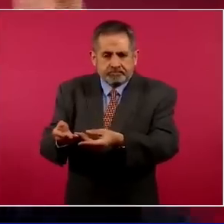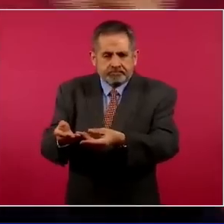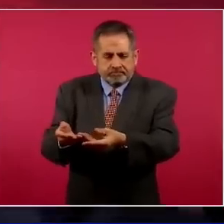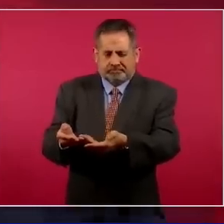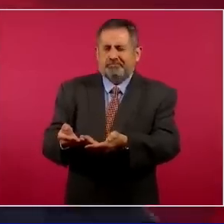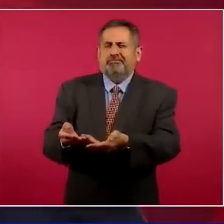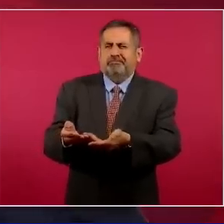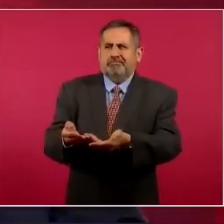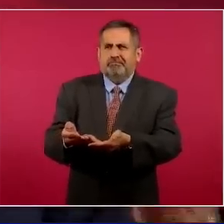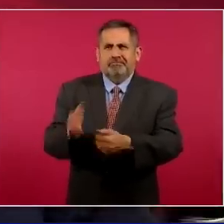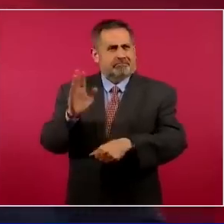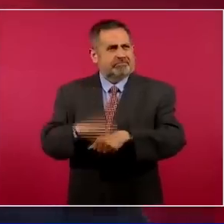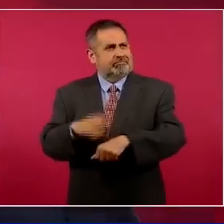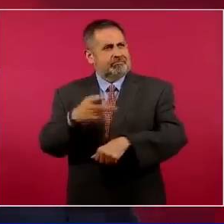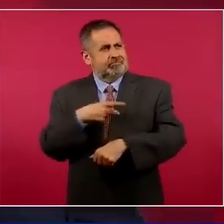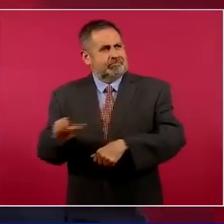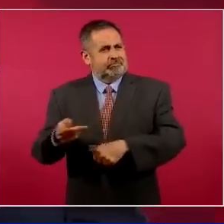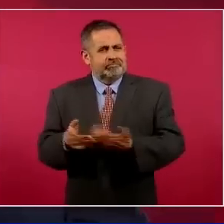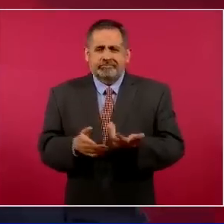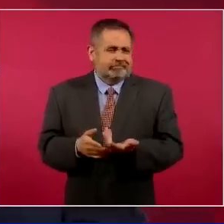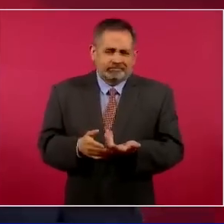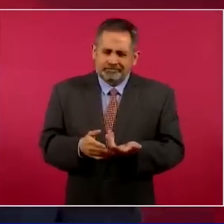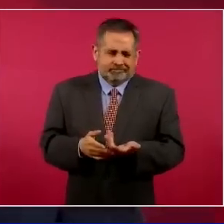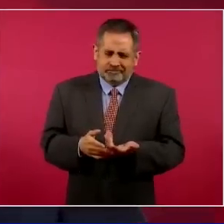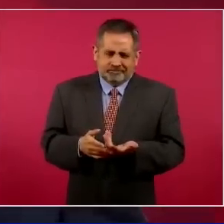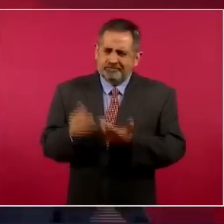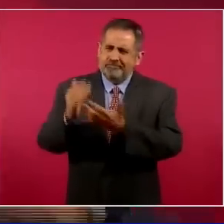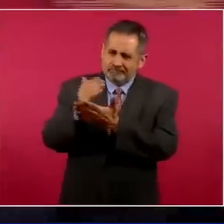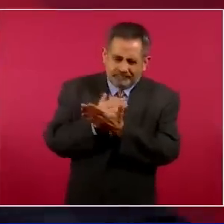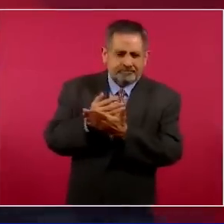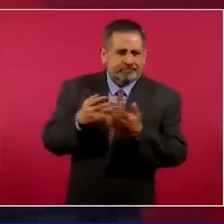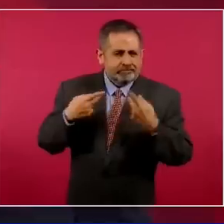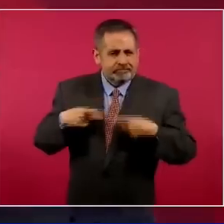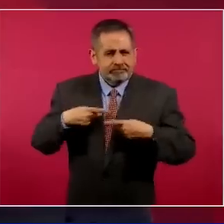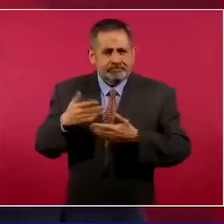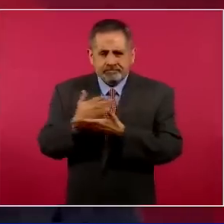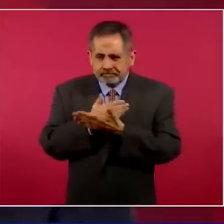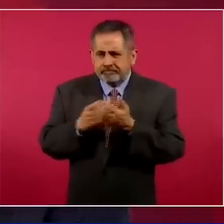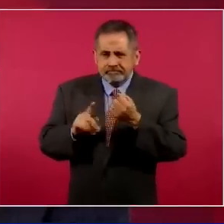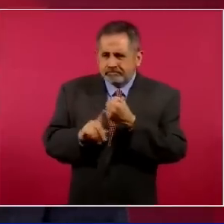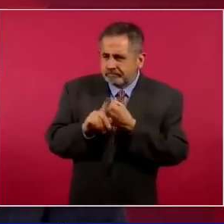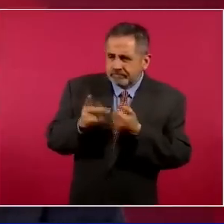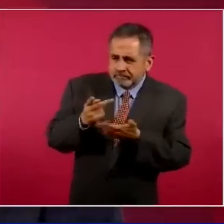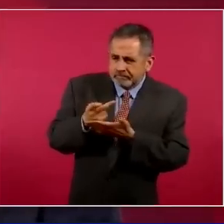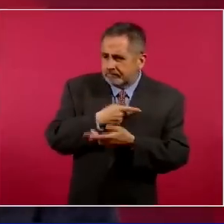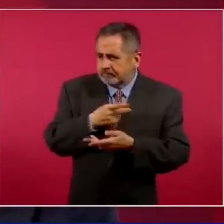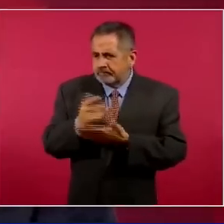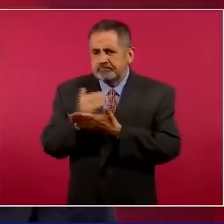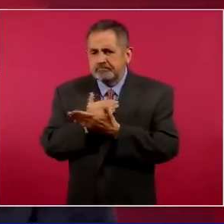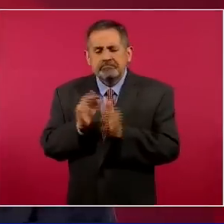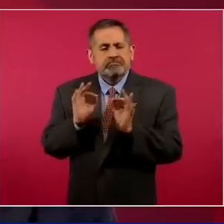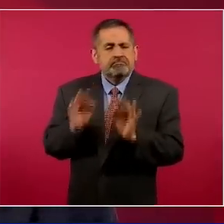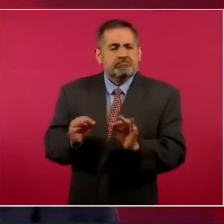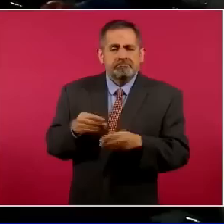pues se está combatiendo la pobreza como no se hacía antes.